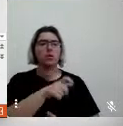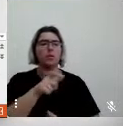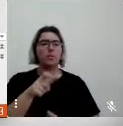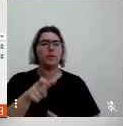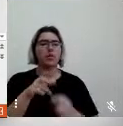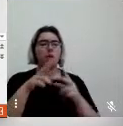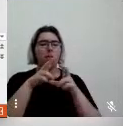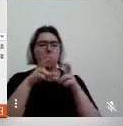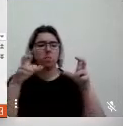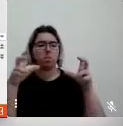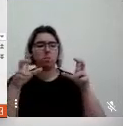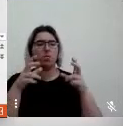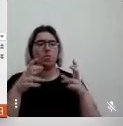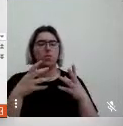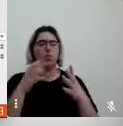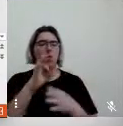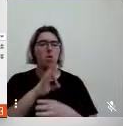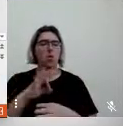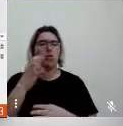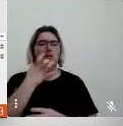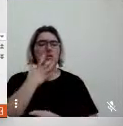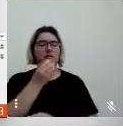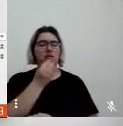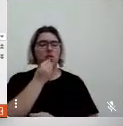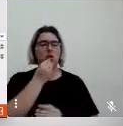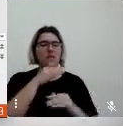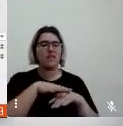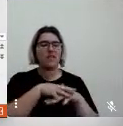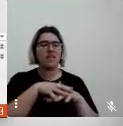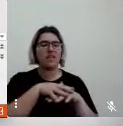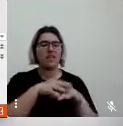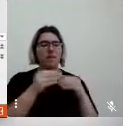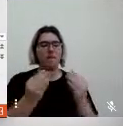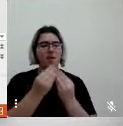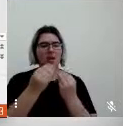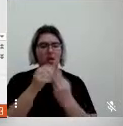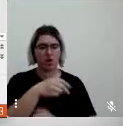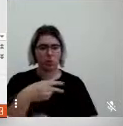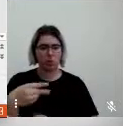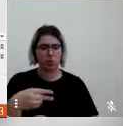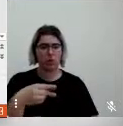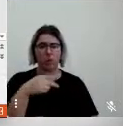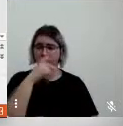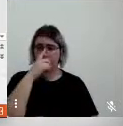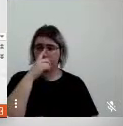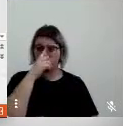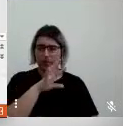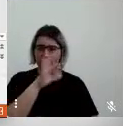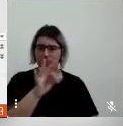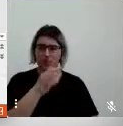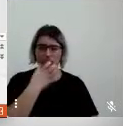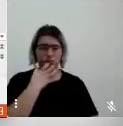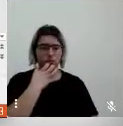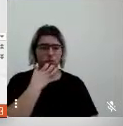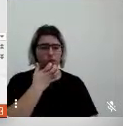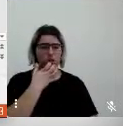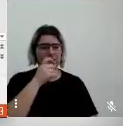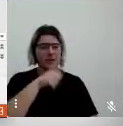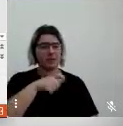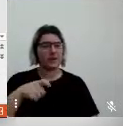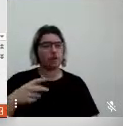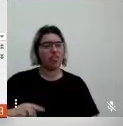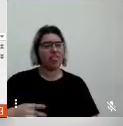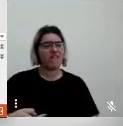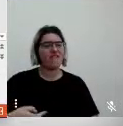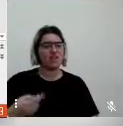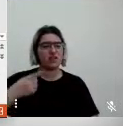o obesidad, con un consumo de fibra, van a conseguir mejores resultados. Además, por ejemplo, en una persona diabética